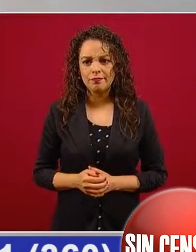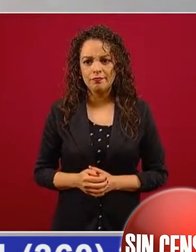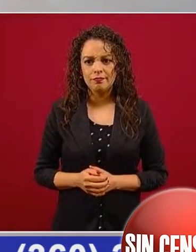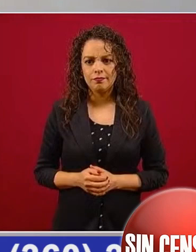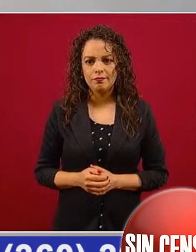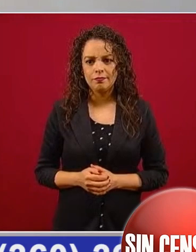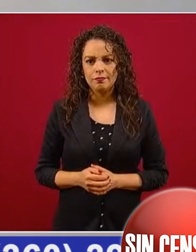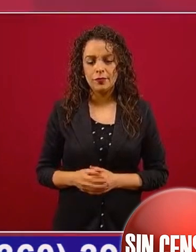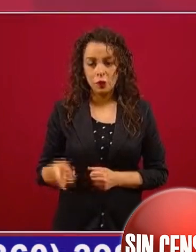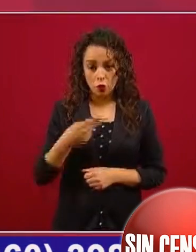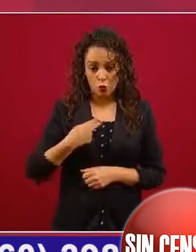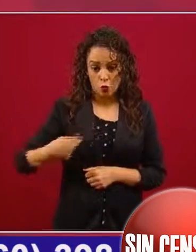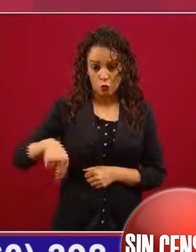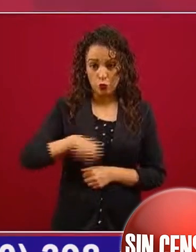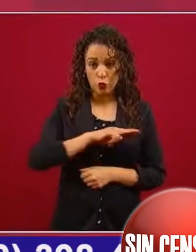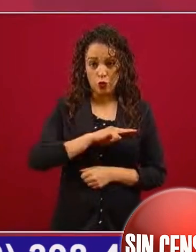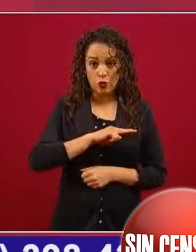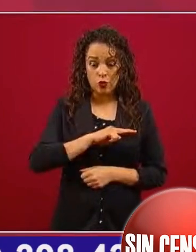somos